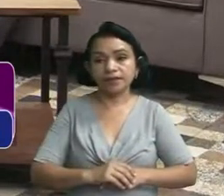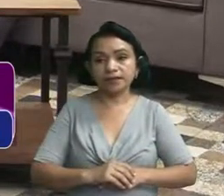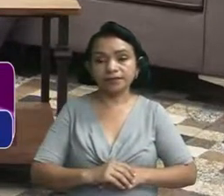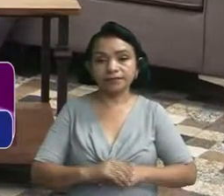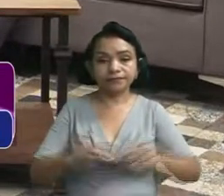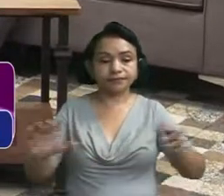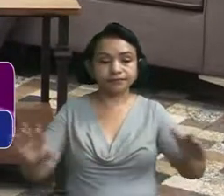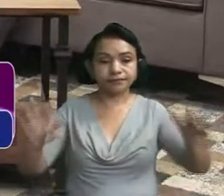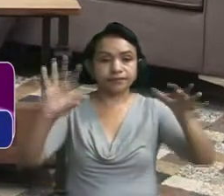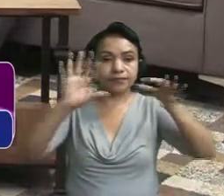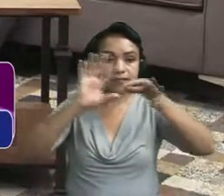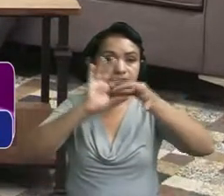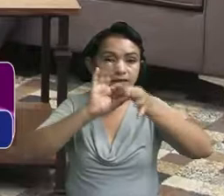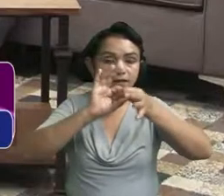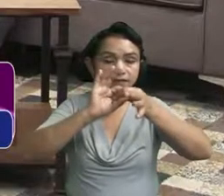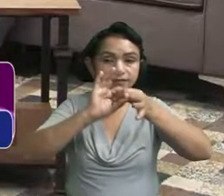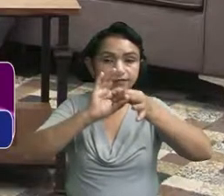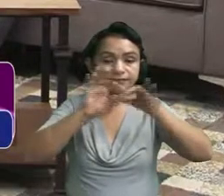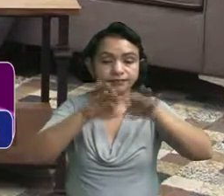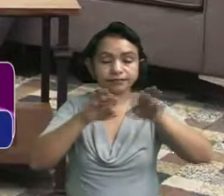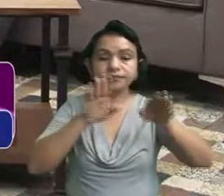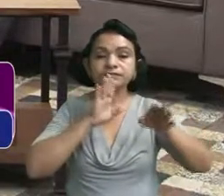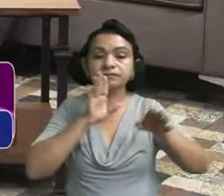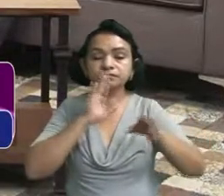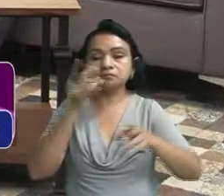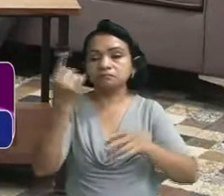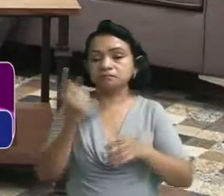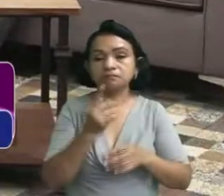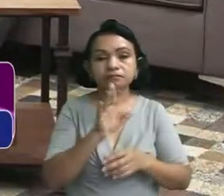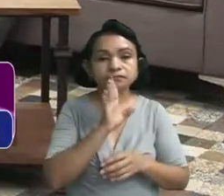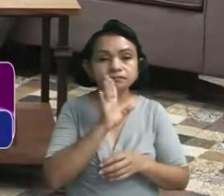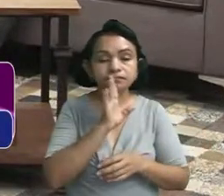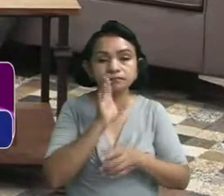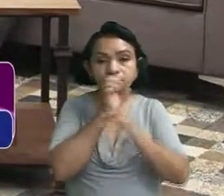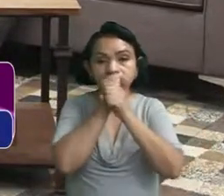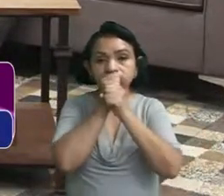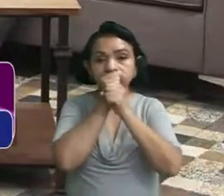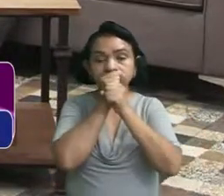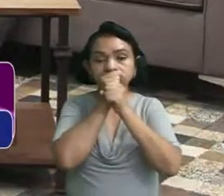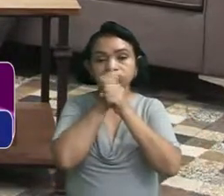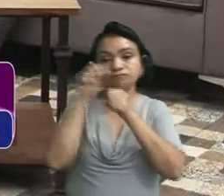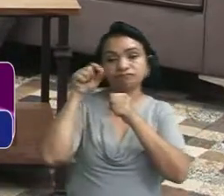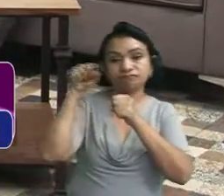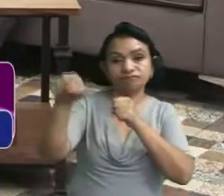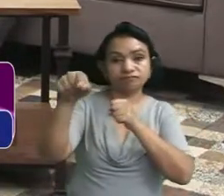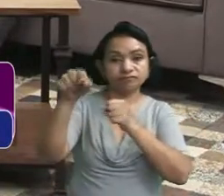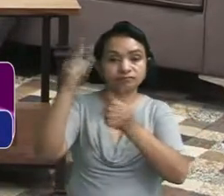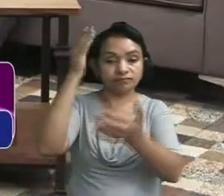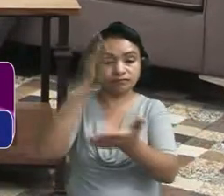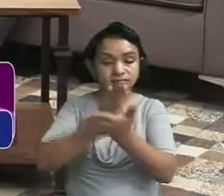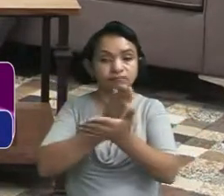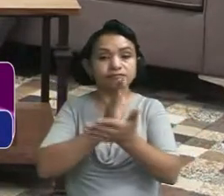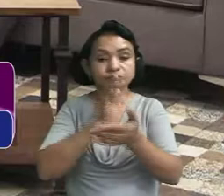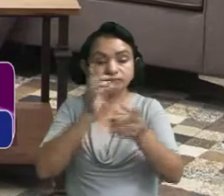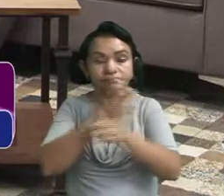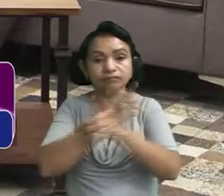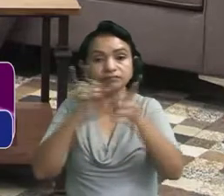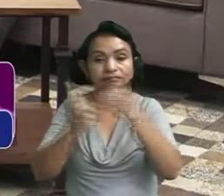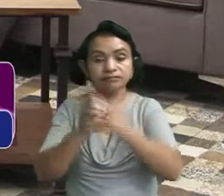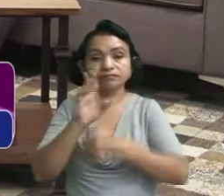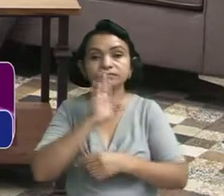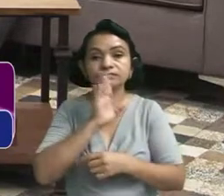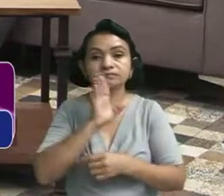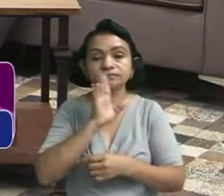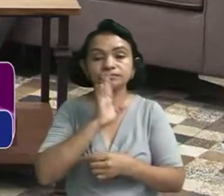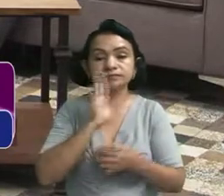la alianza que está ahí en la negociación no se ha pronunciado, y ese es un punto de que está establecido en la negociación, ¿verdad? Un